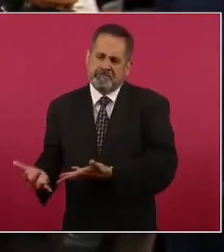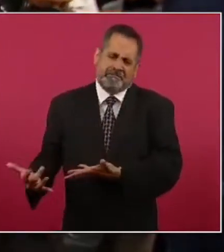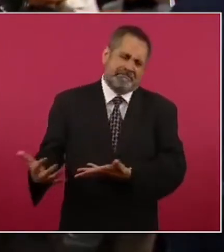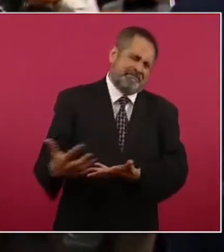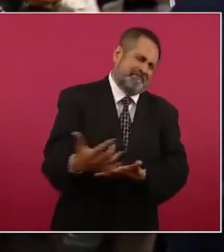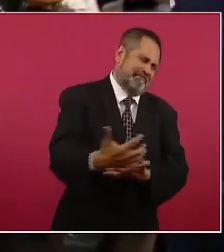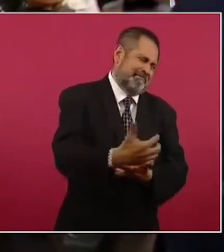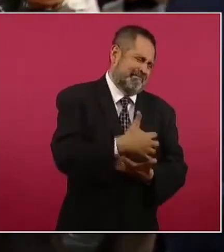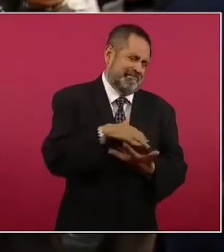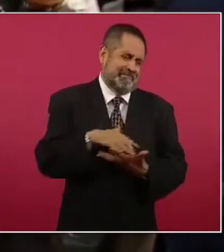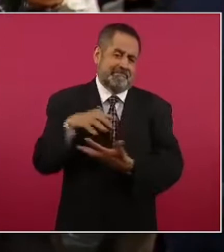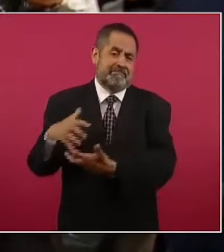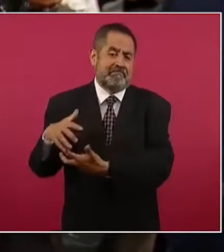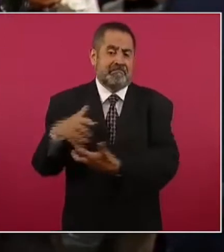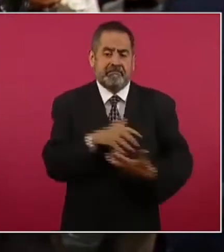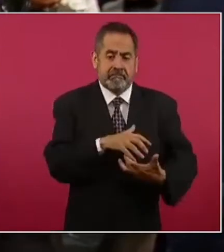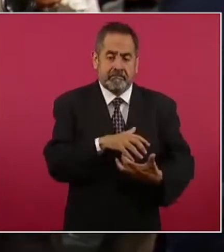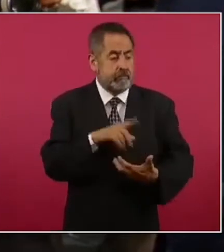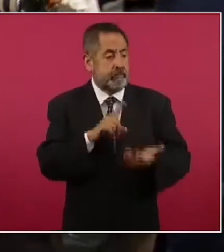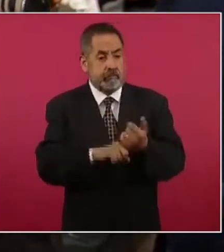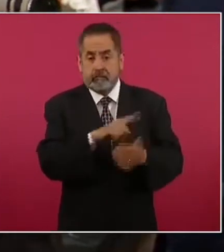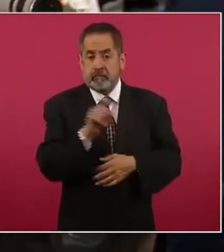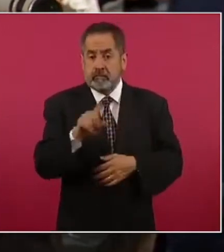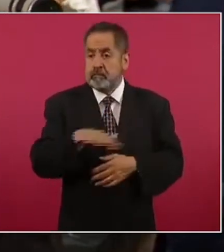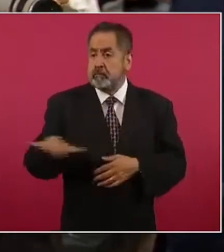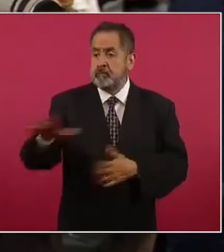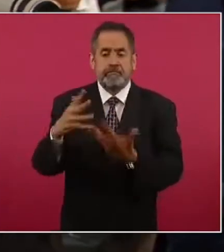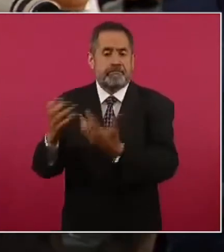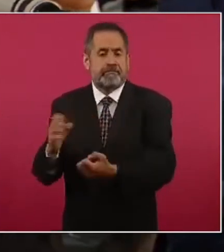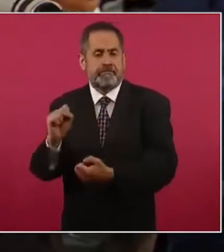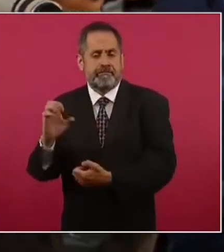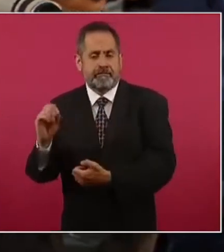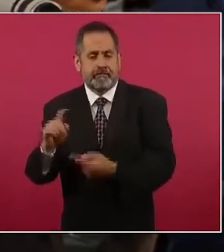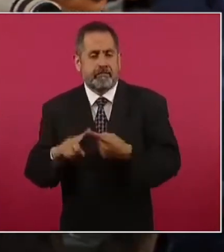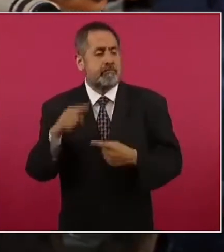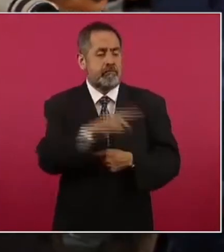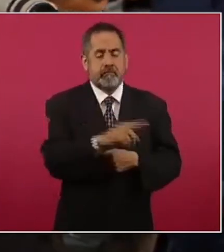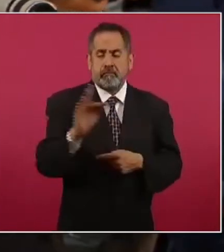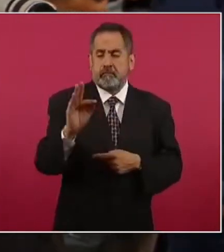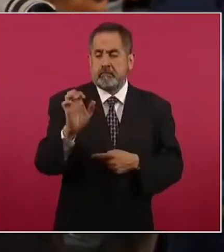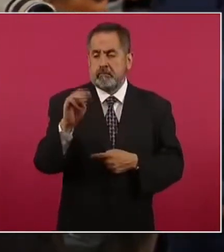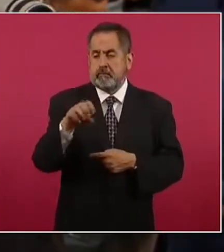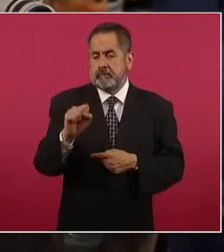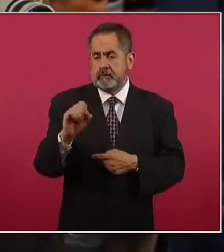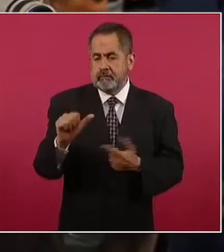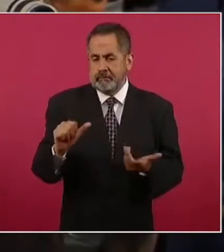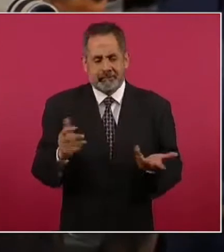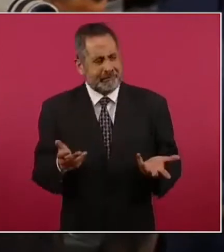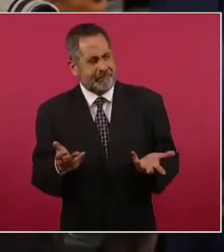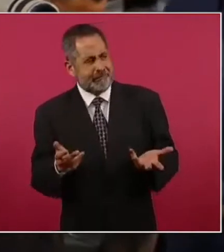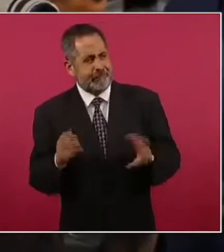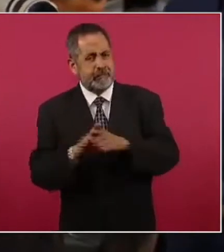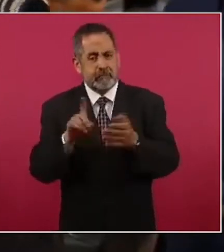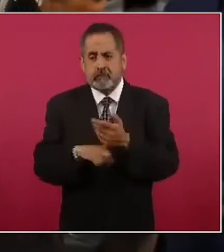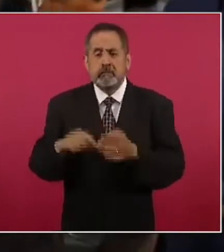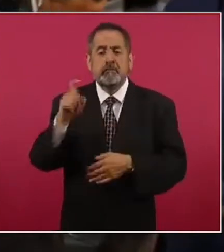44.490.222 metros cúbicos anuales de agua de toda la entidad, entre ellas FEMSA y otras más, cuando para uso doméstico solo